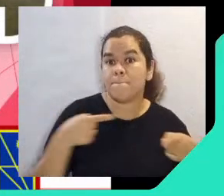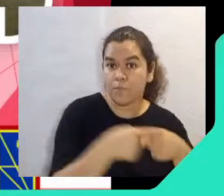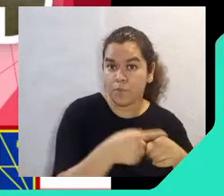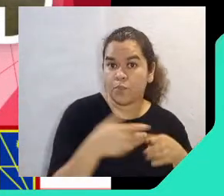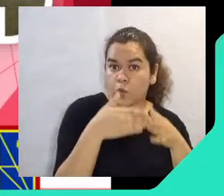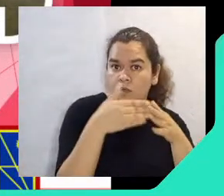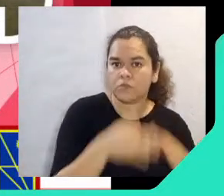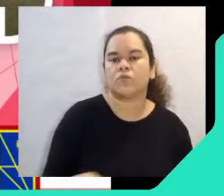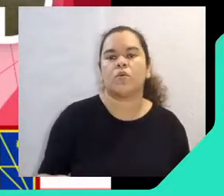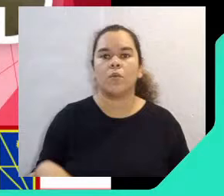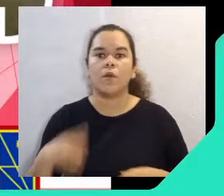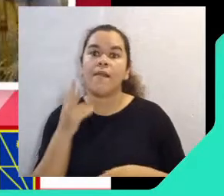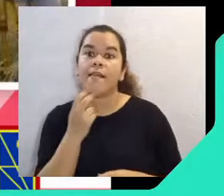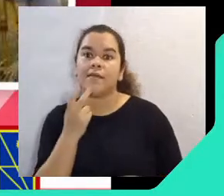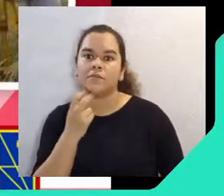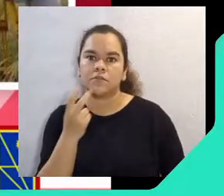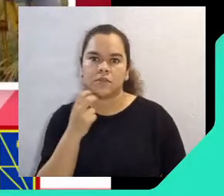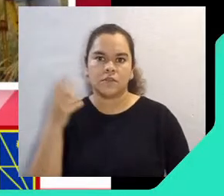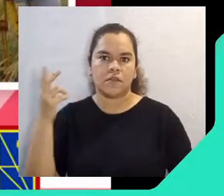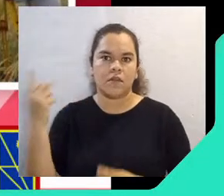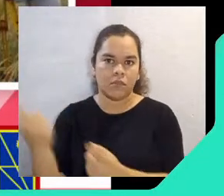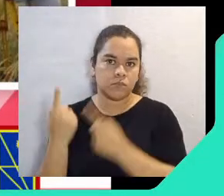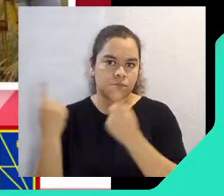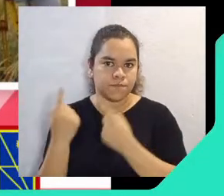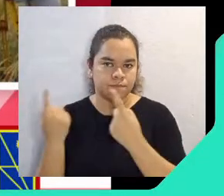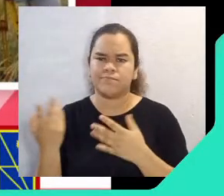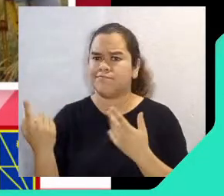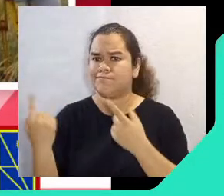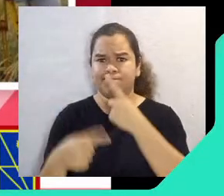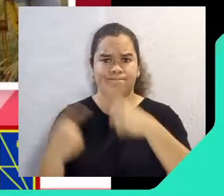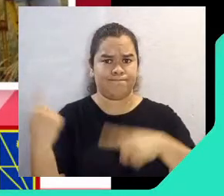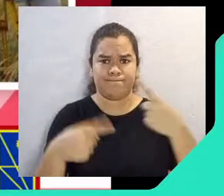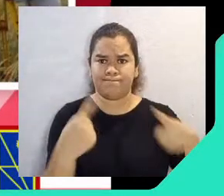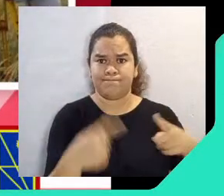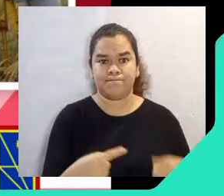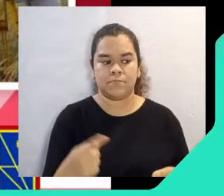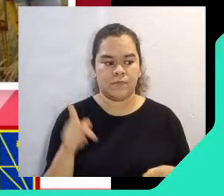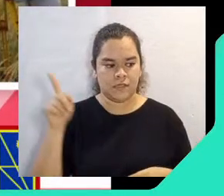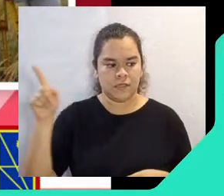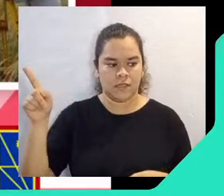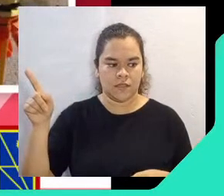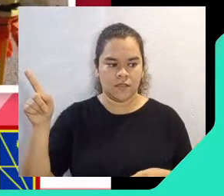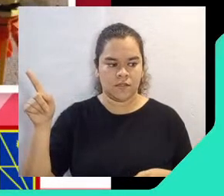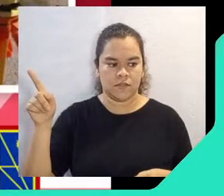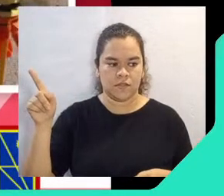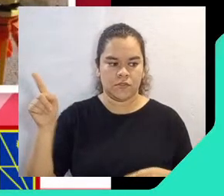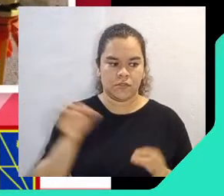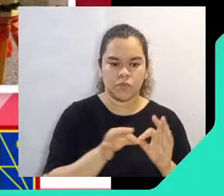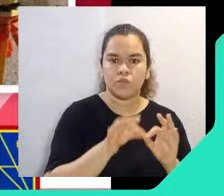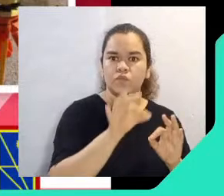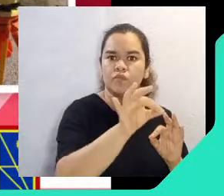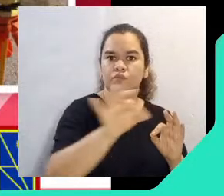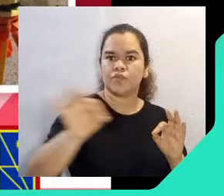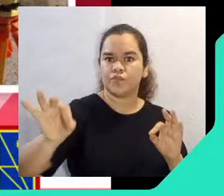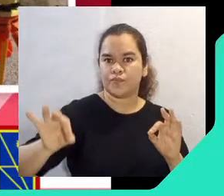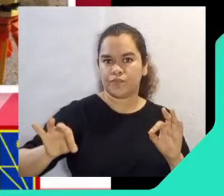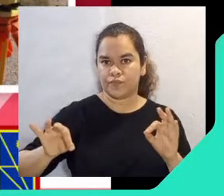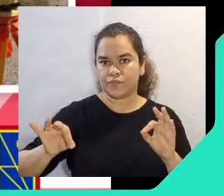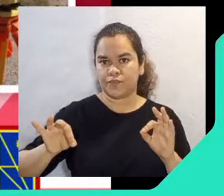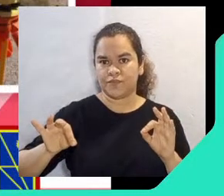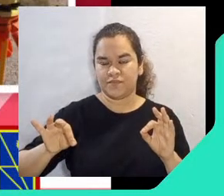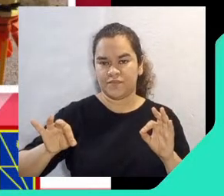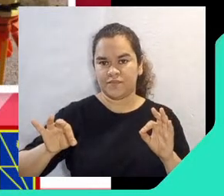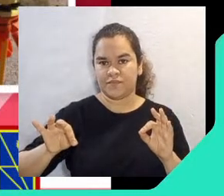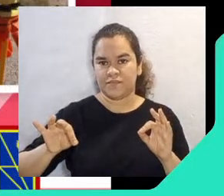hidroeléctricas, destilerías, entre otras imágenes que van a ver de todos aquellos profesionales